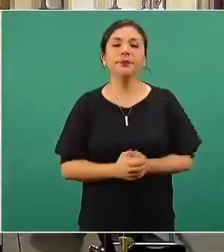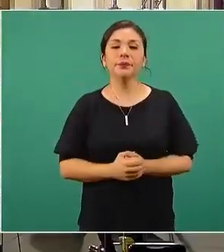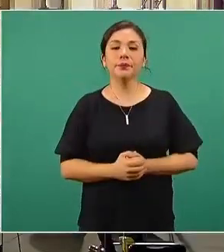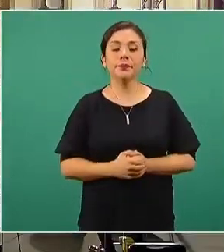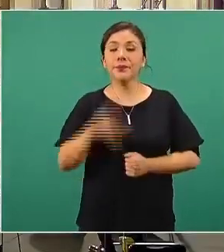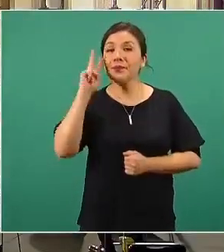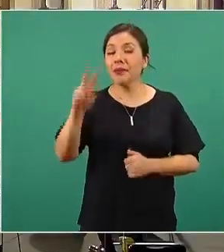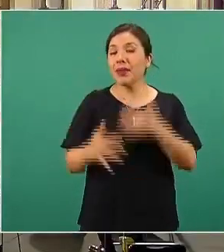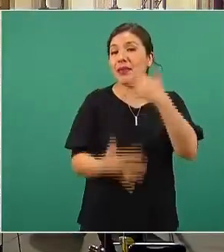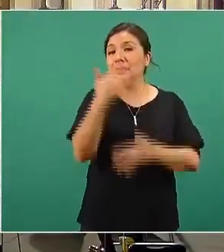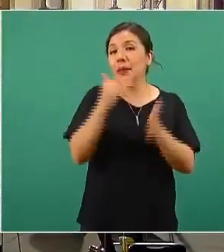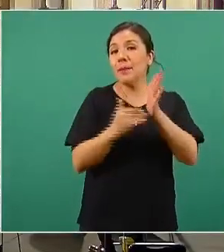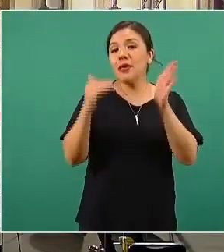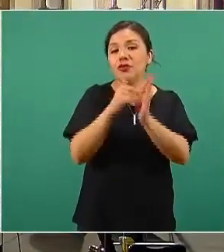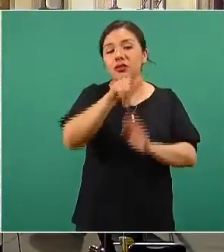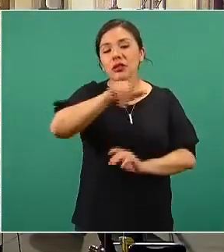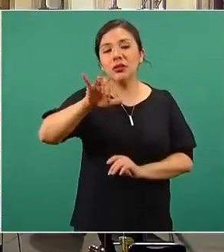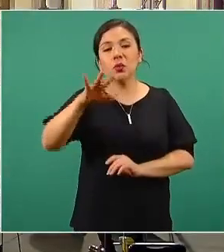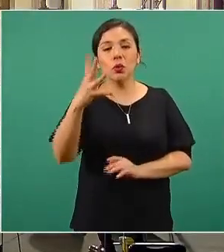Estos